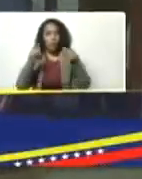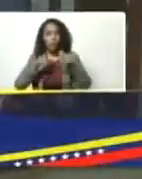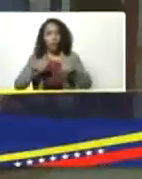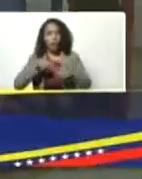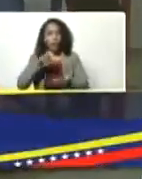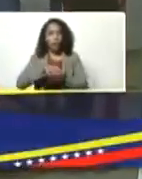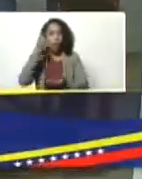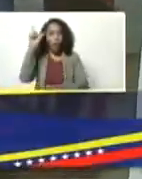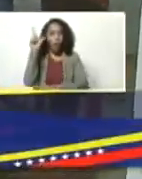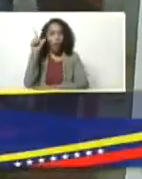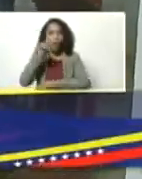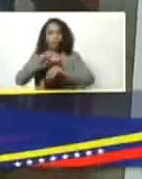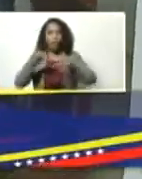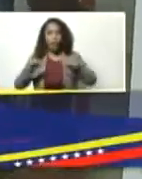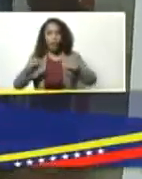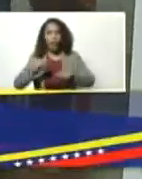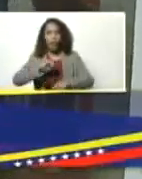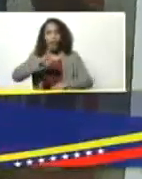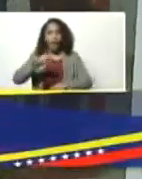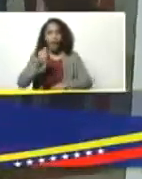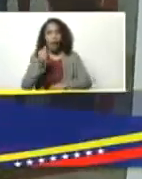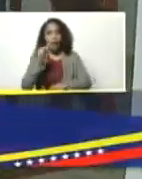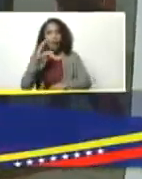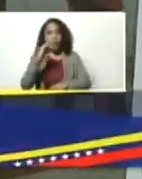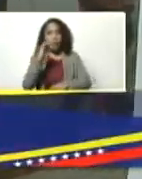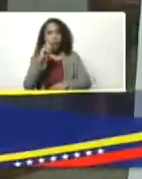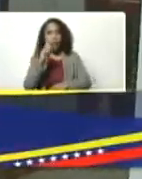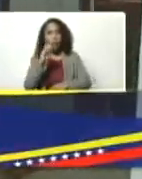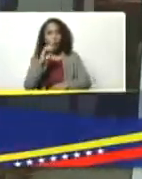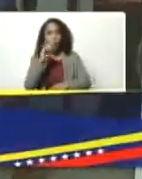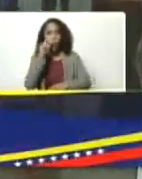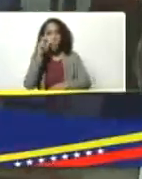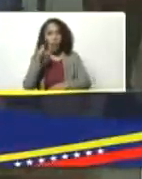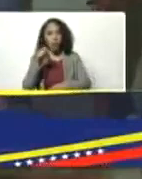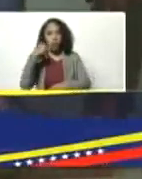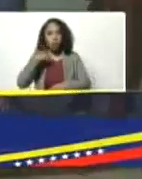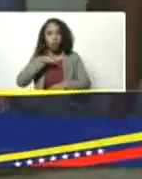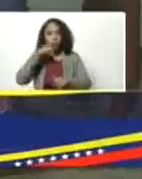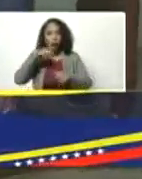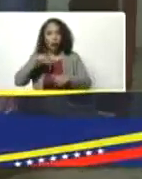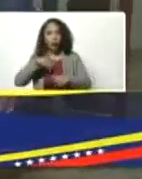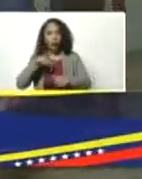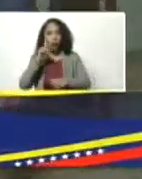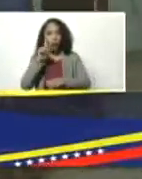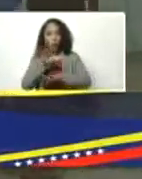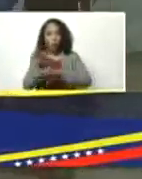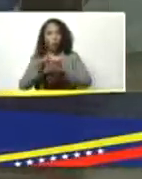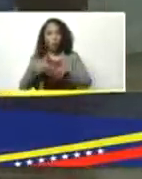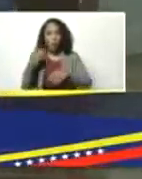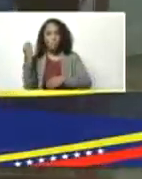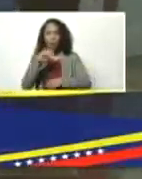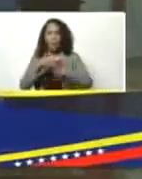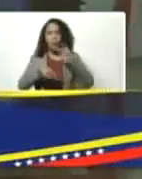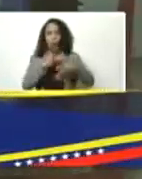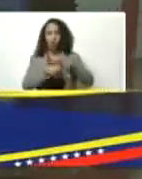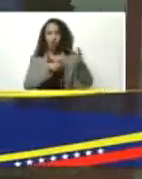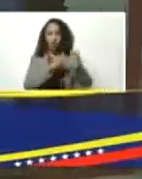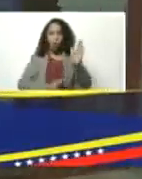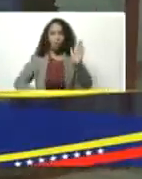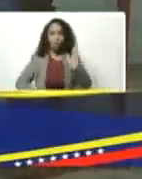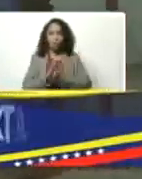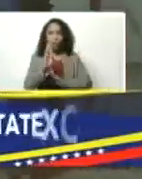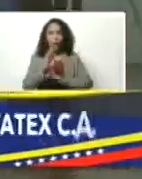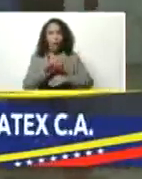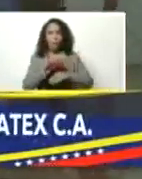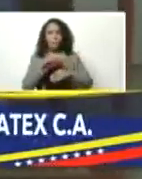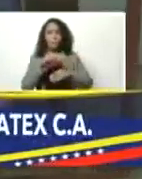Lara. Tierra de Jacinto Lara Meléndez. Hoy nos encontramos en uno de sus municipios más productivos, el municipio José